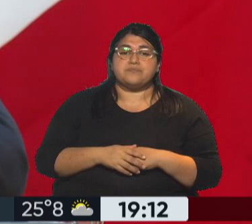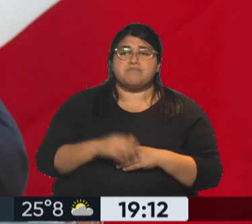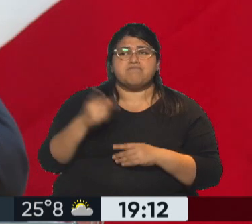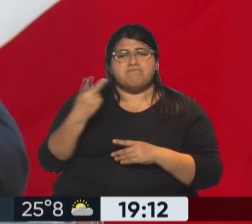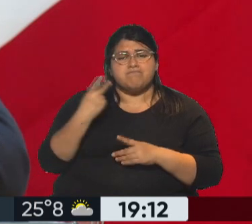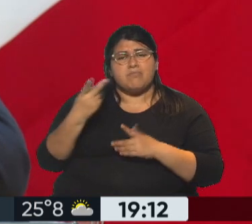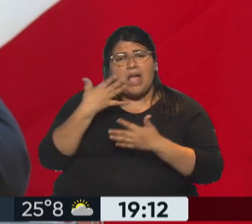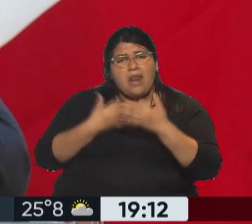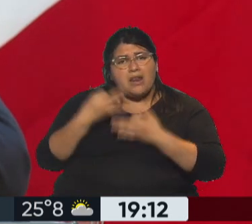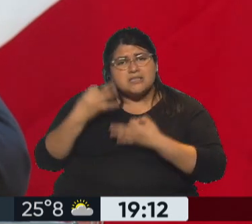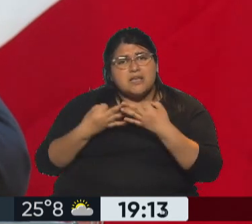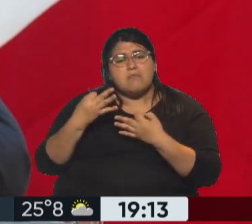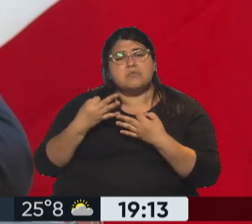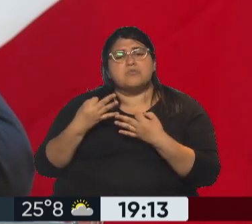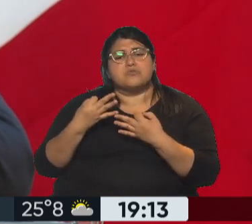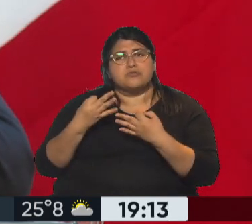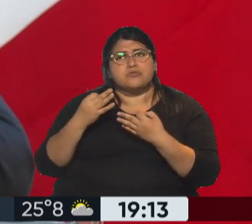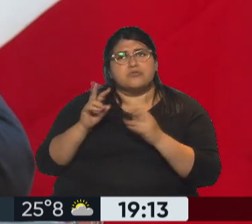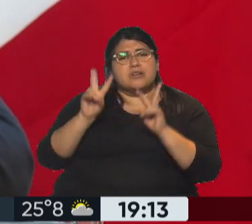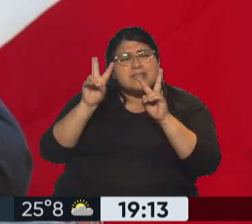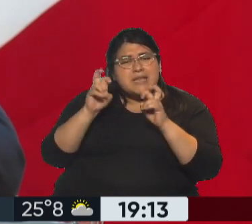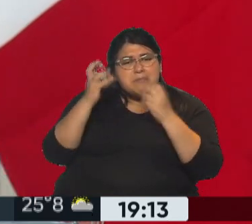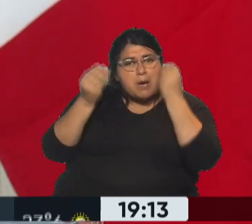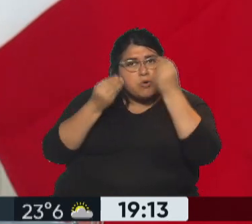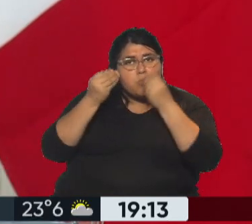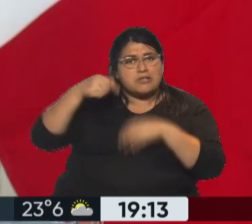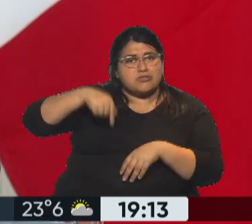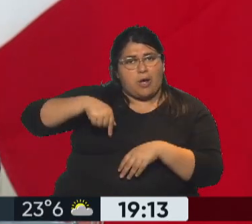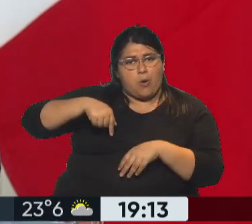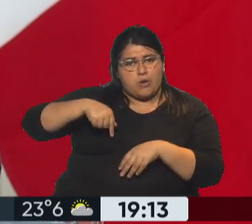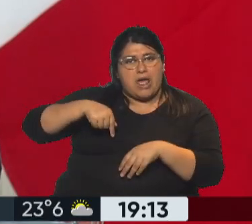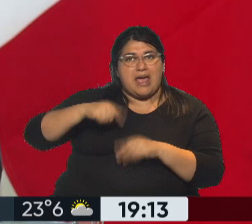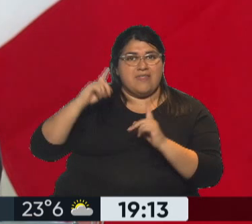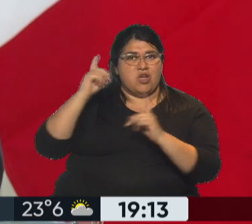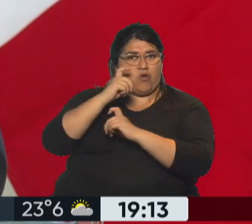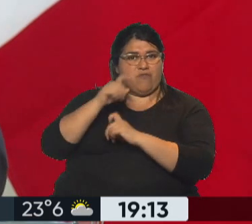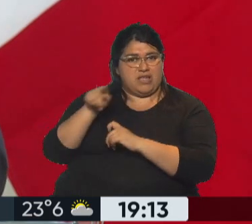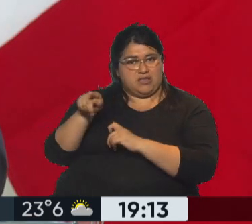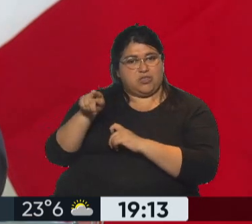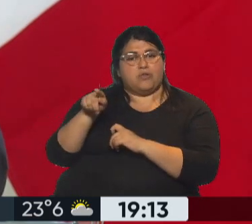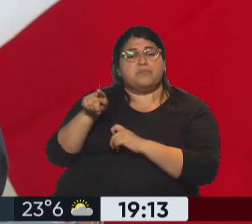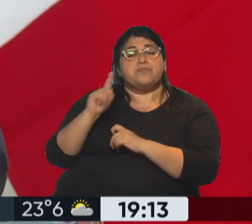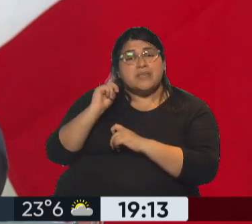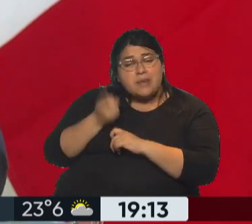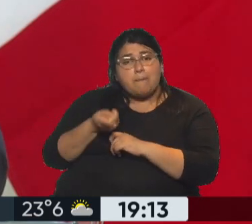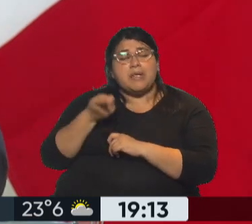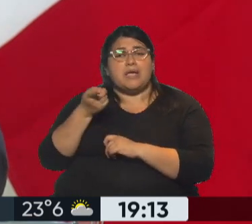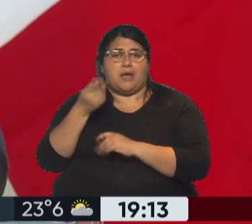Analizamos con el presidente Macron la preocupación, la situación actual del conflicto y la preocupación que